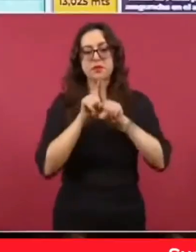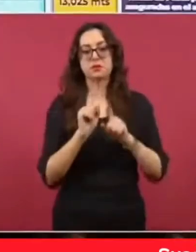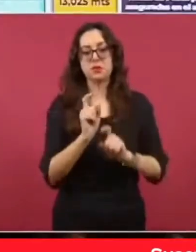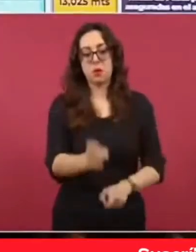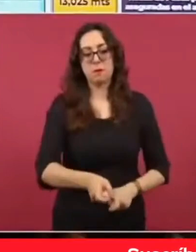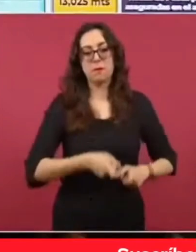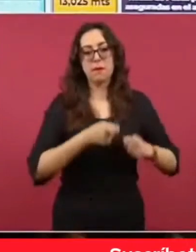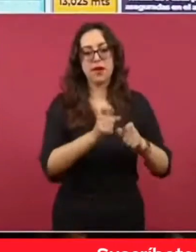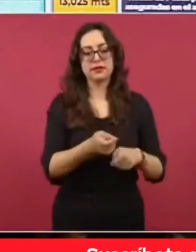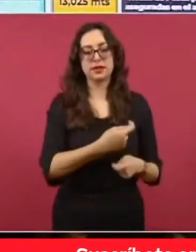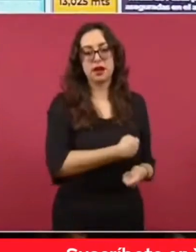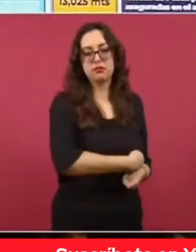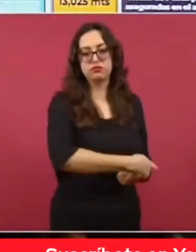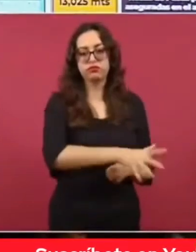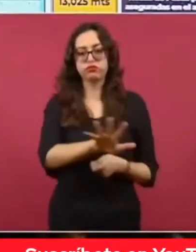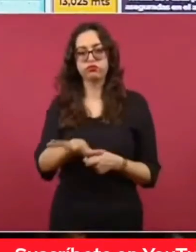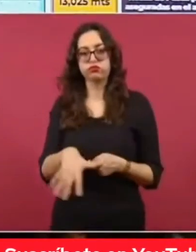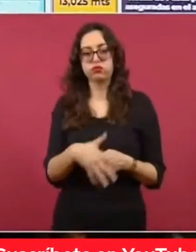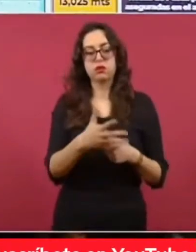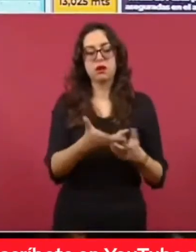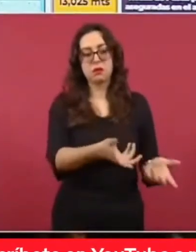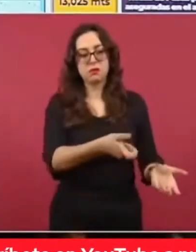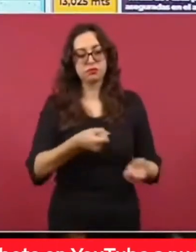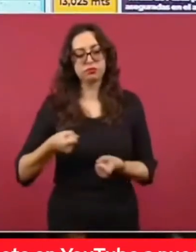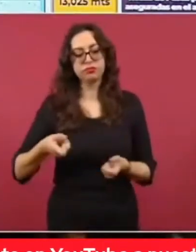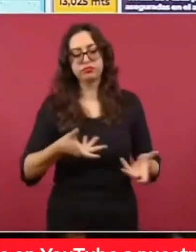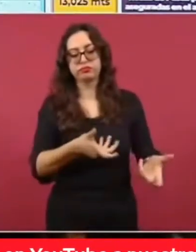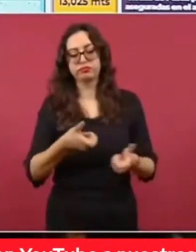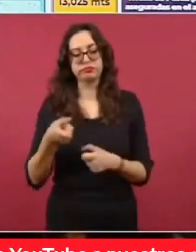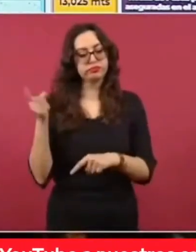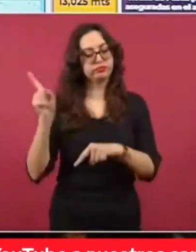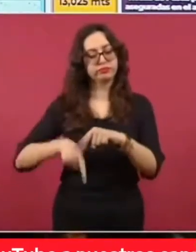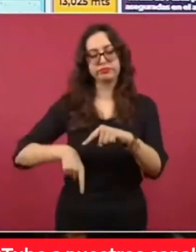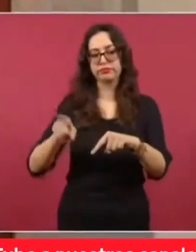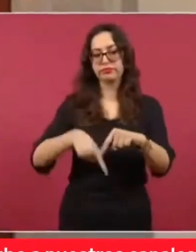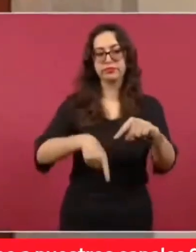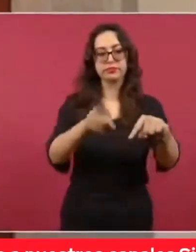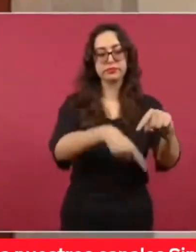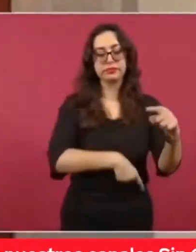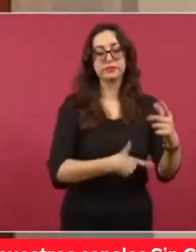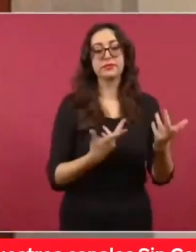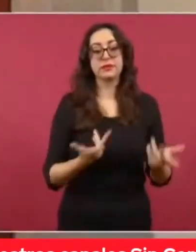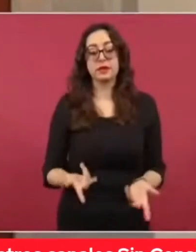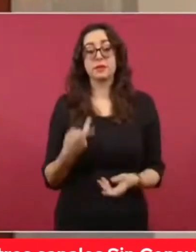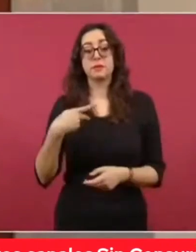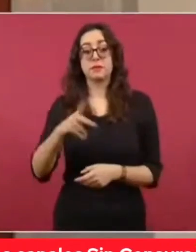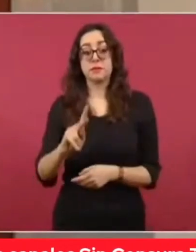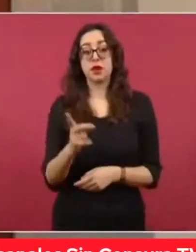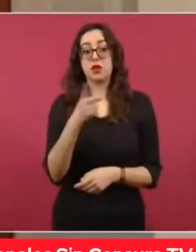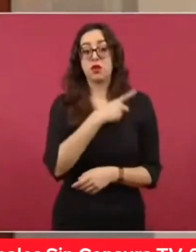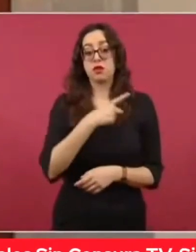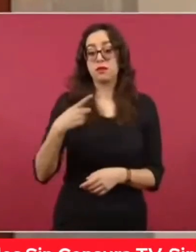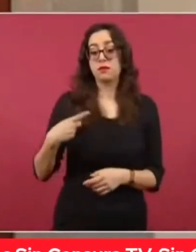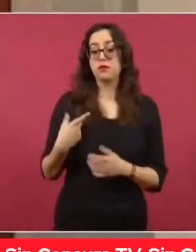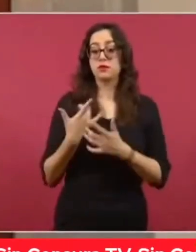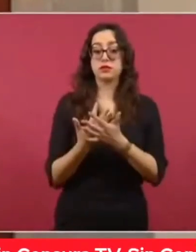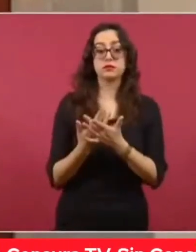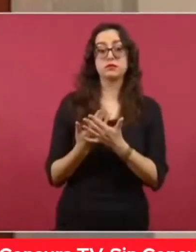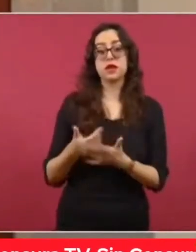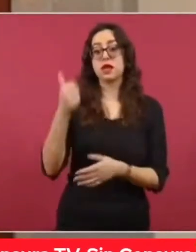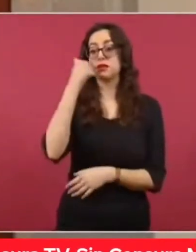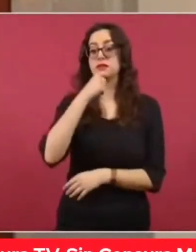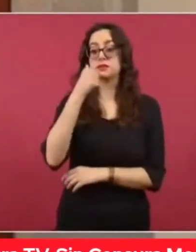necesitamos el la que la fiscalía general de la república no se autorice destruir las redes después